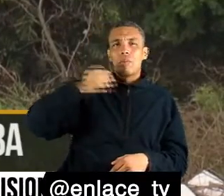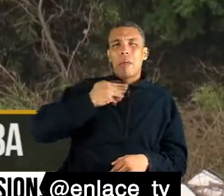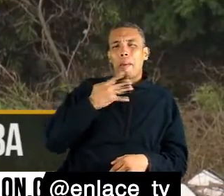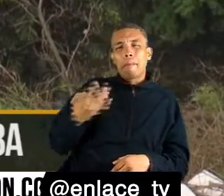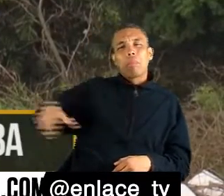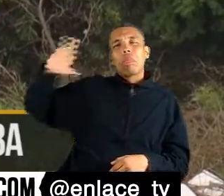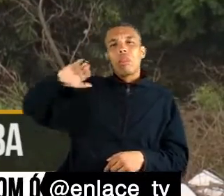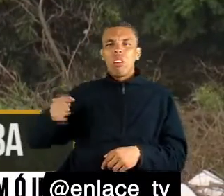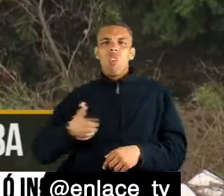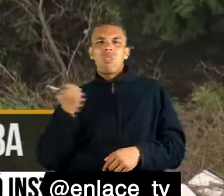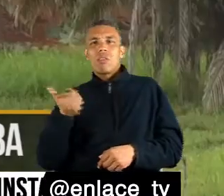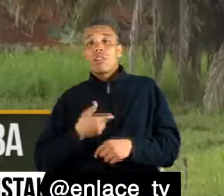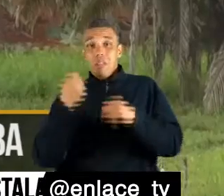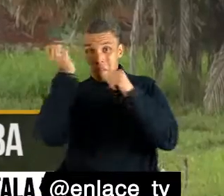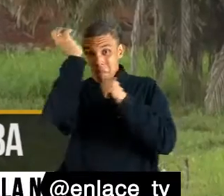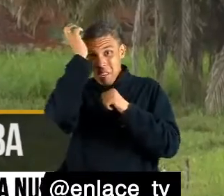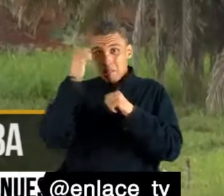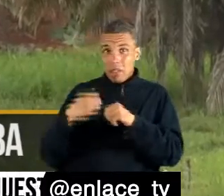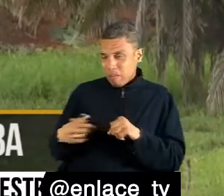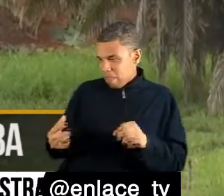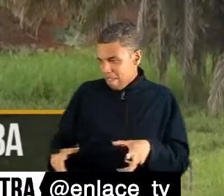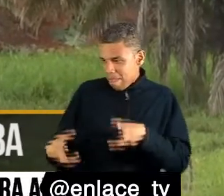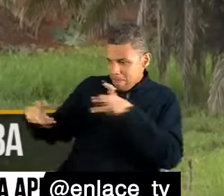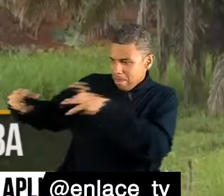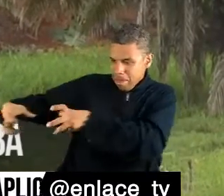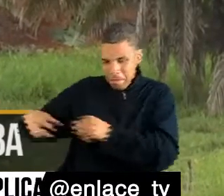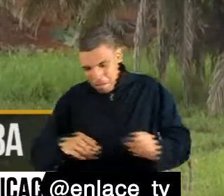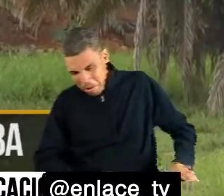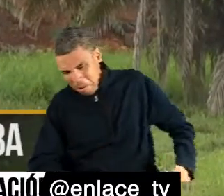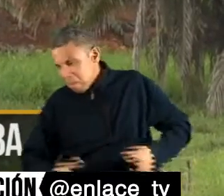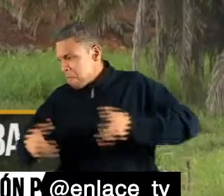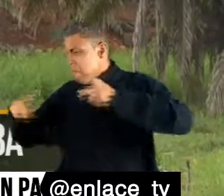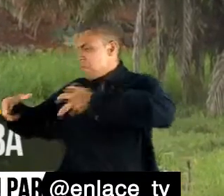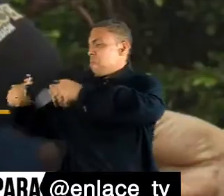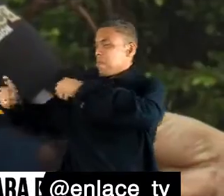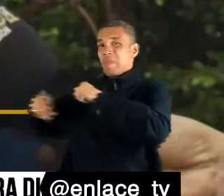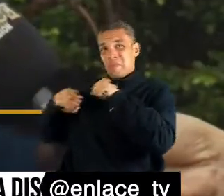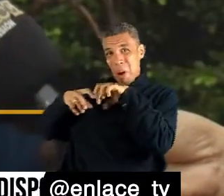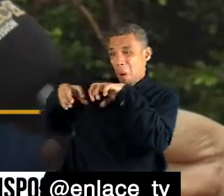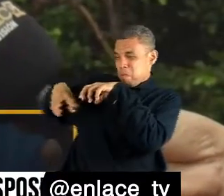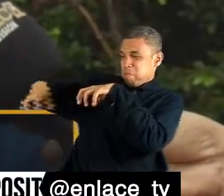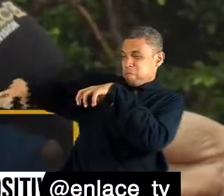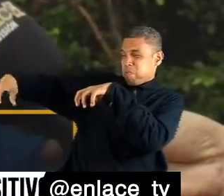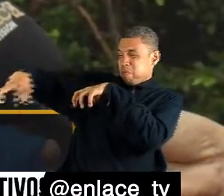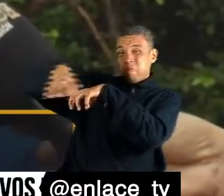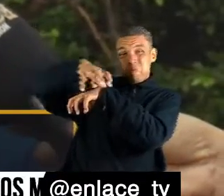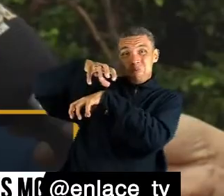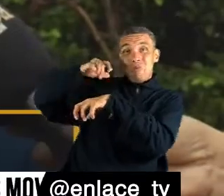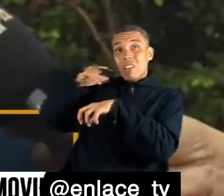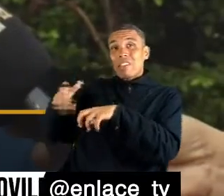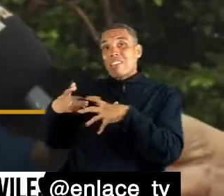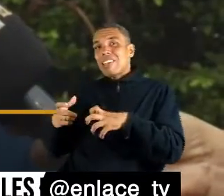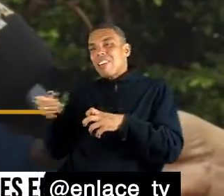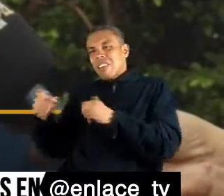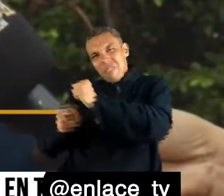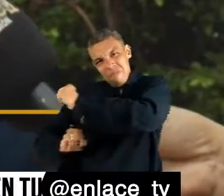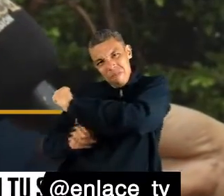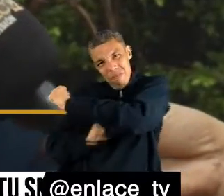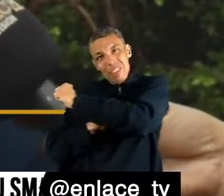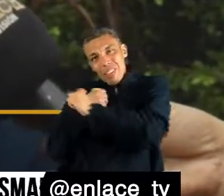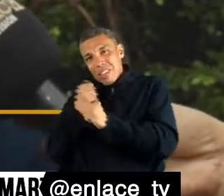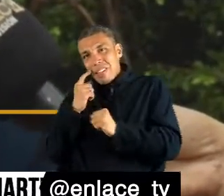nombre de mi papá, hacer un llamado a las autoridades para que frenen eso y los señores vuelvan a sacar la tierra